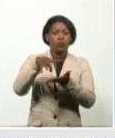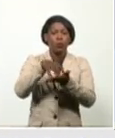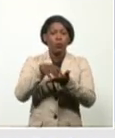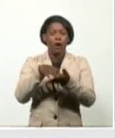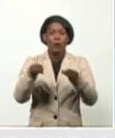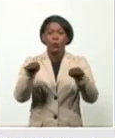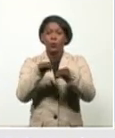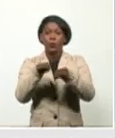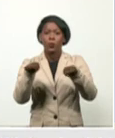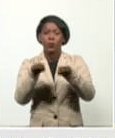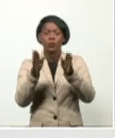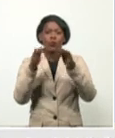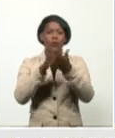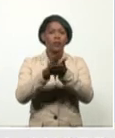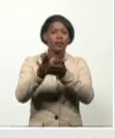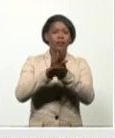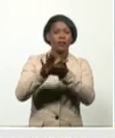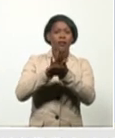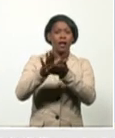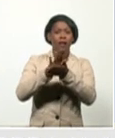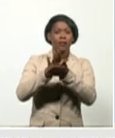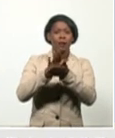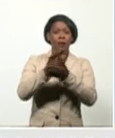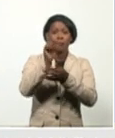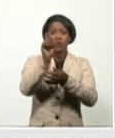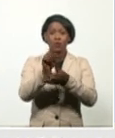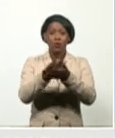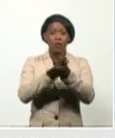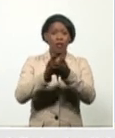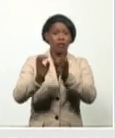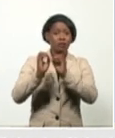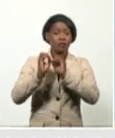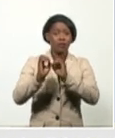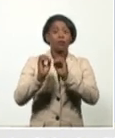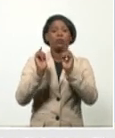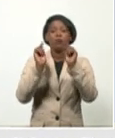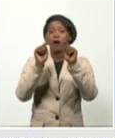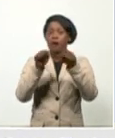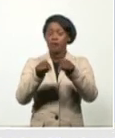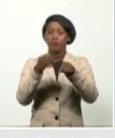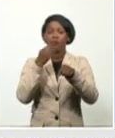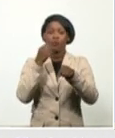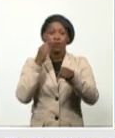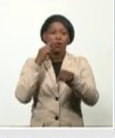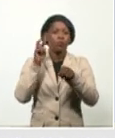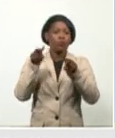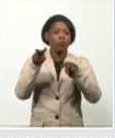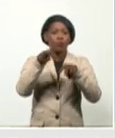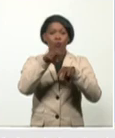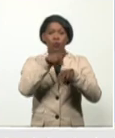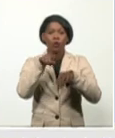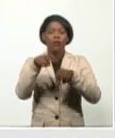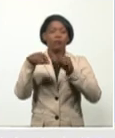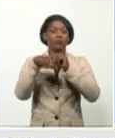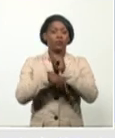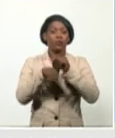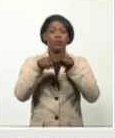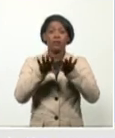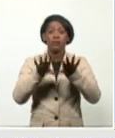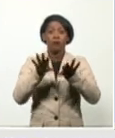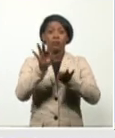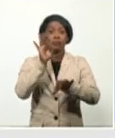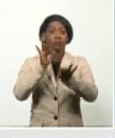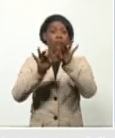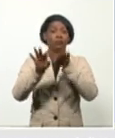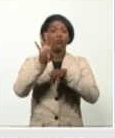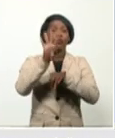ese momento no hemos encontrado a nadie. Eso nos ha dado 4 casos positivos: está el de Manatí, está